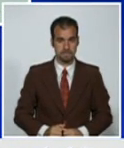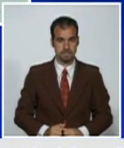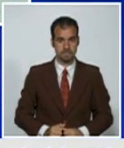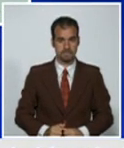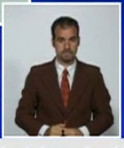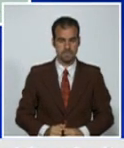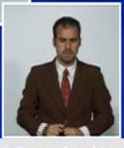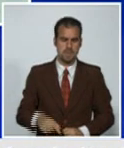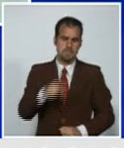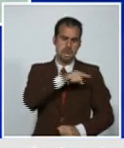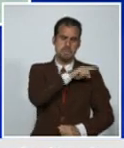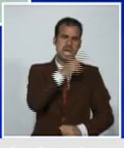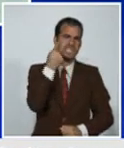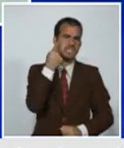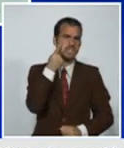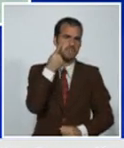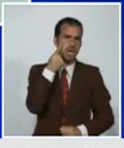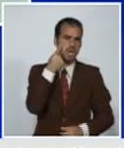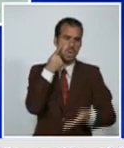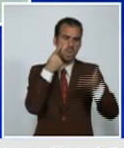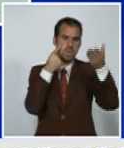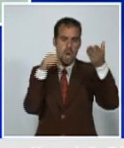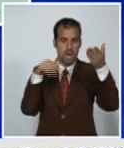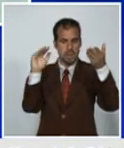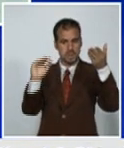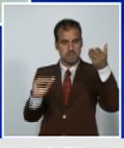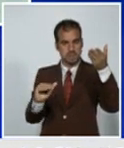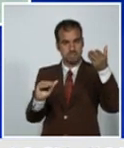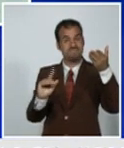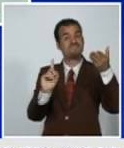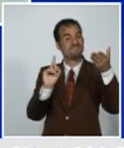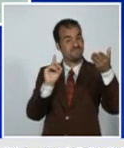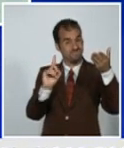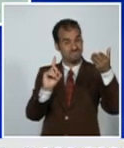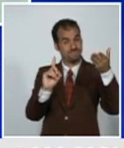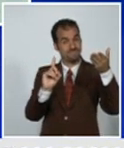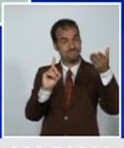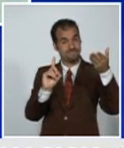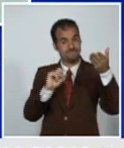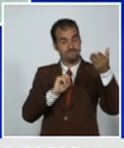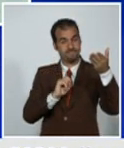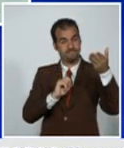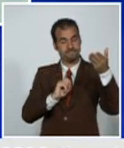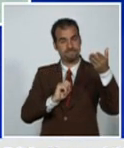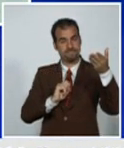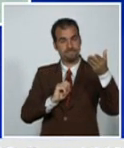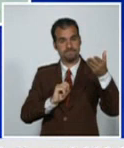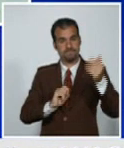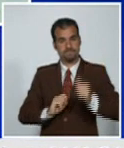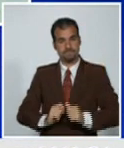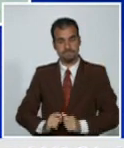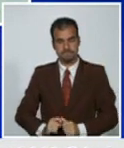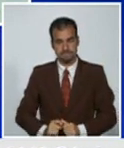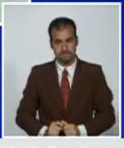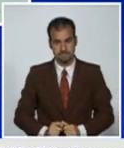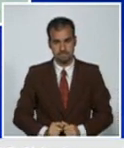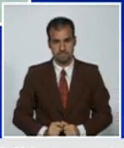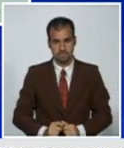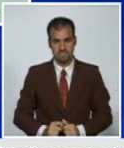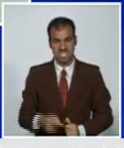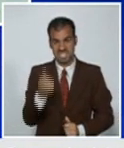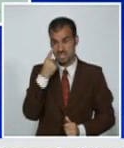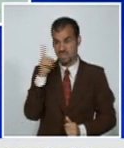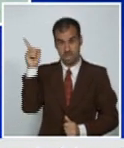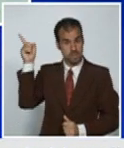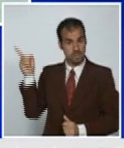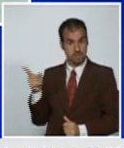menos que en la jornada anterior, pero de verdad que no traduce una cifra muy